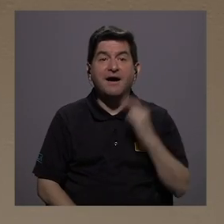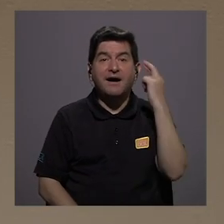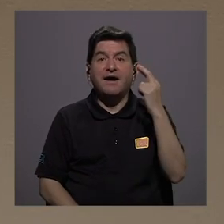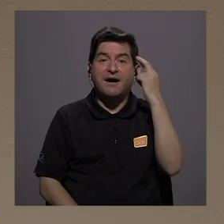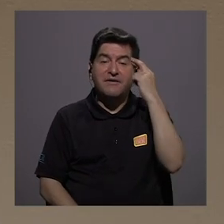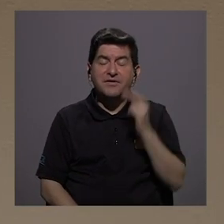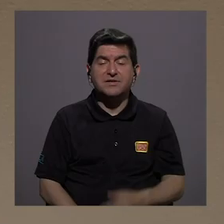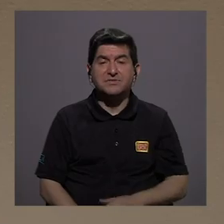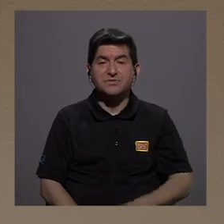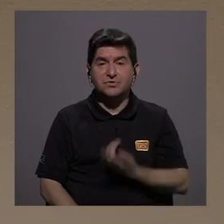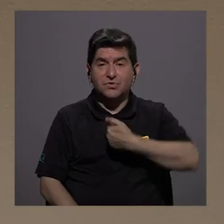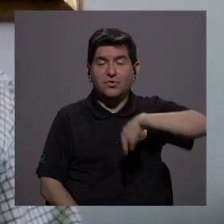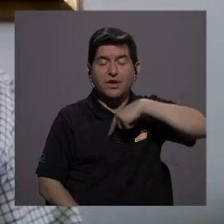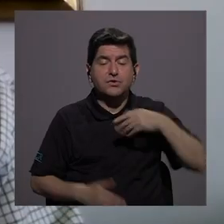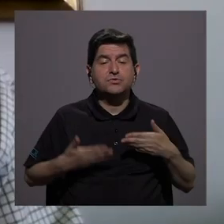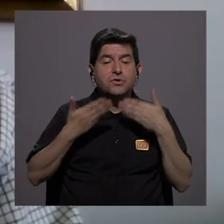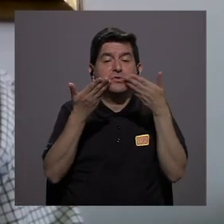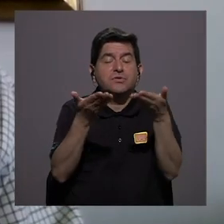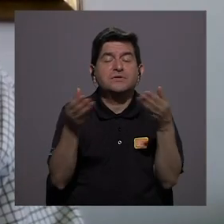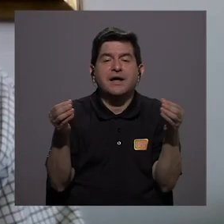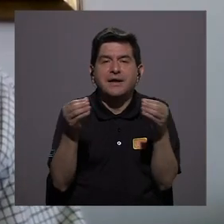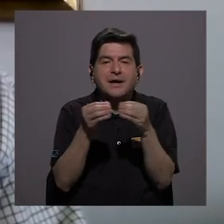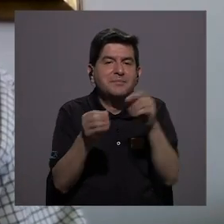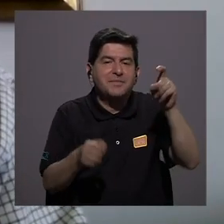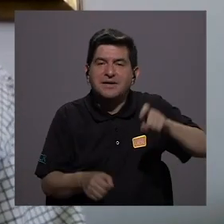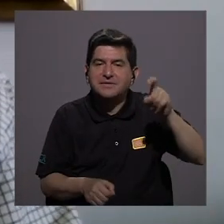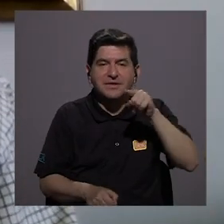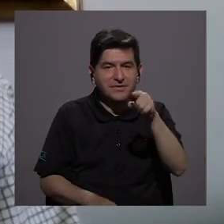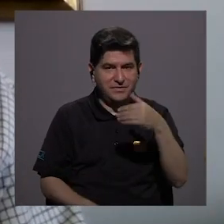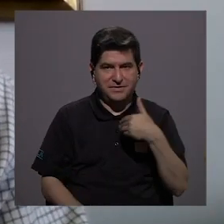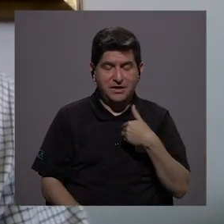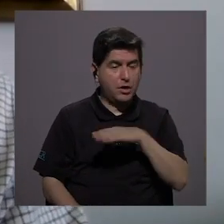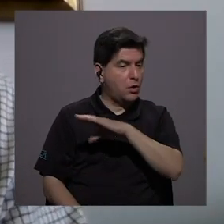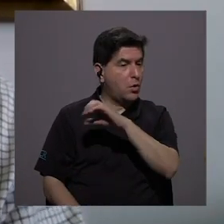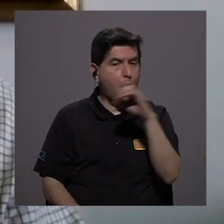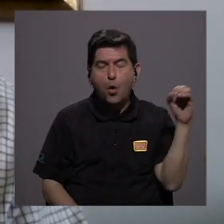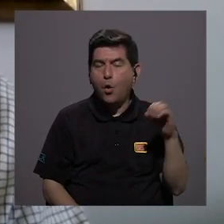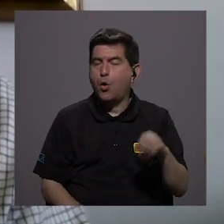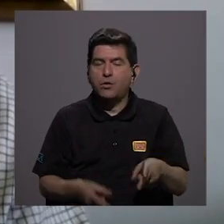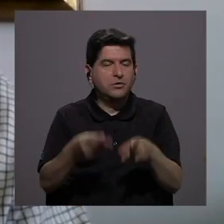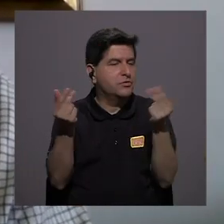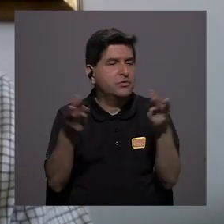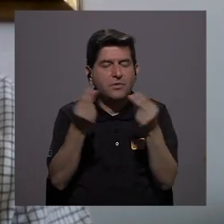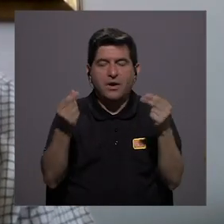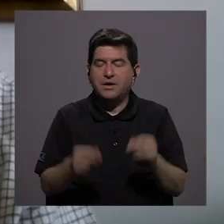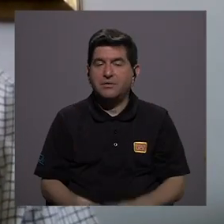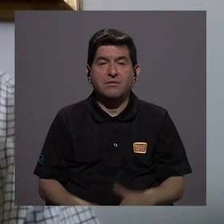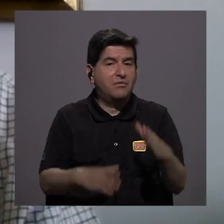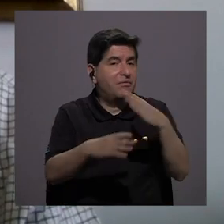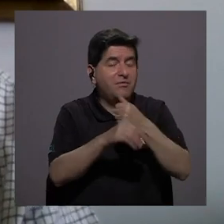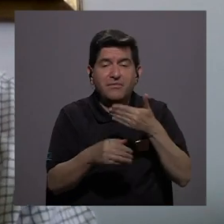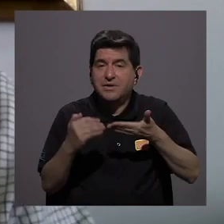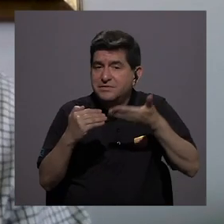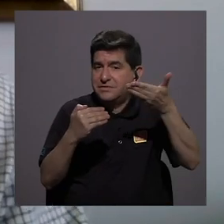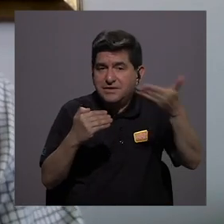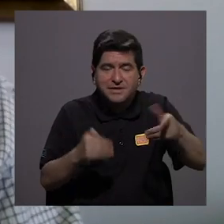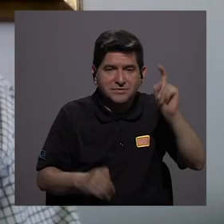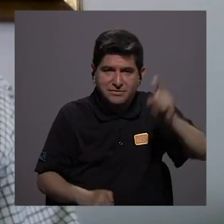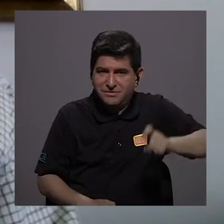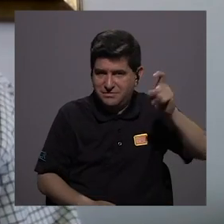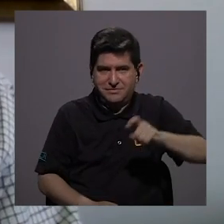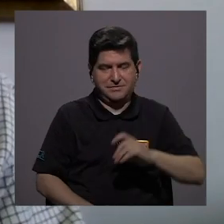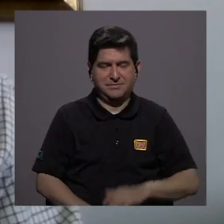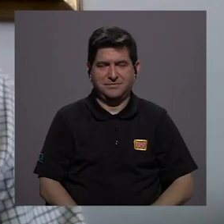estamos transfiriendo más de lo que deberíamos transferirles, o no están gastando, o no están llegando a hacer las cosas que deberían estar haciendo. Uh-huh,